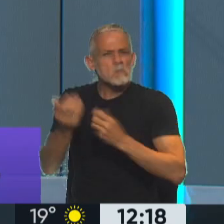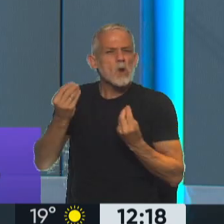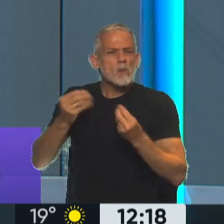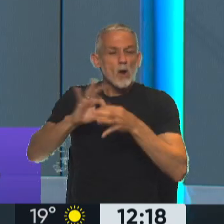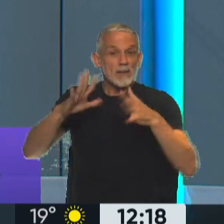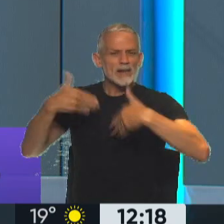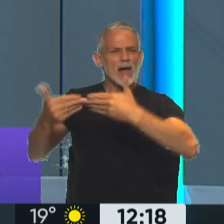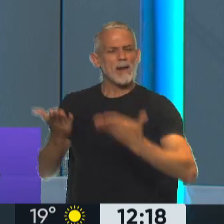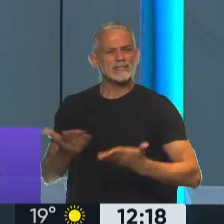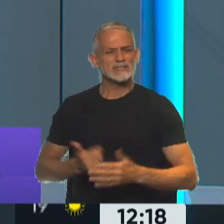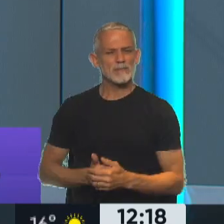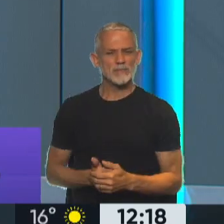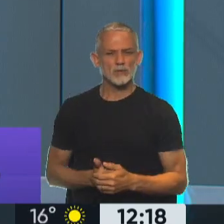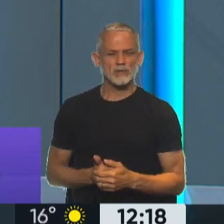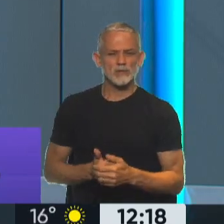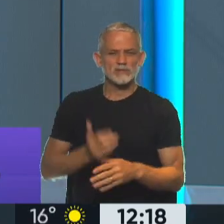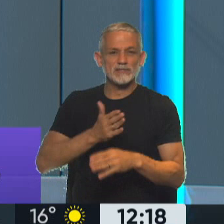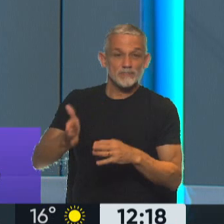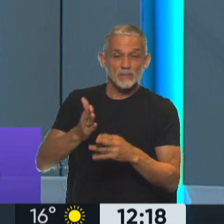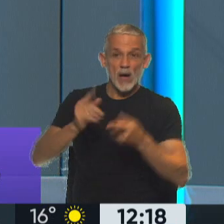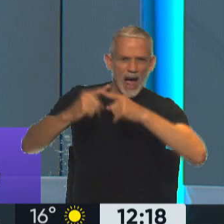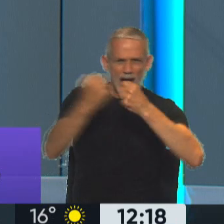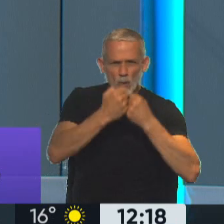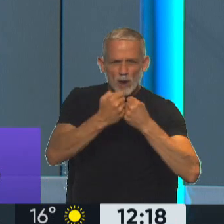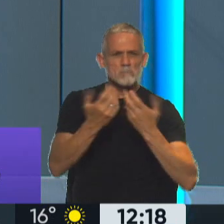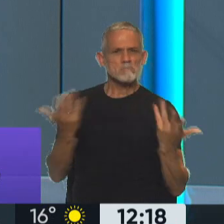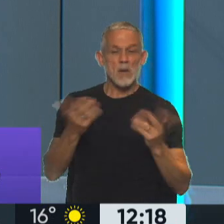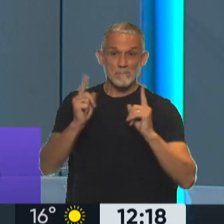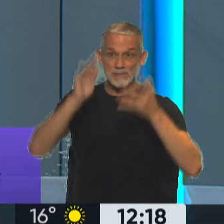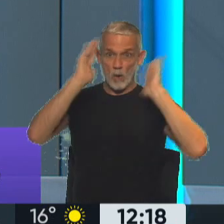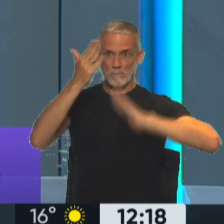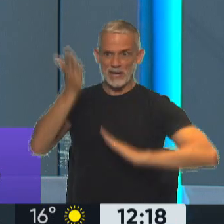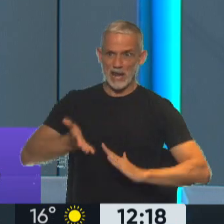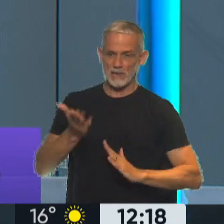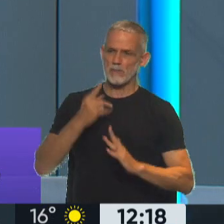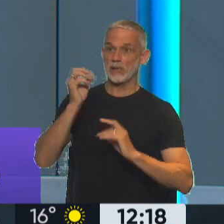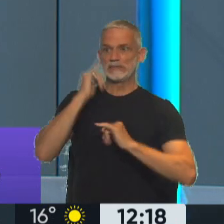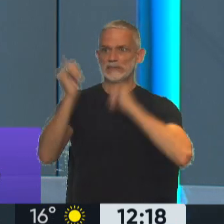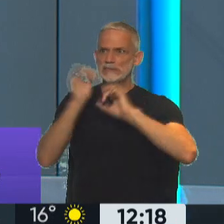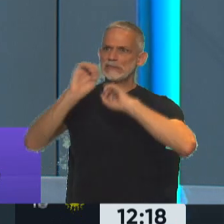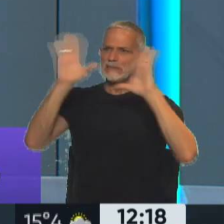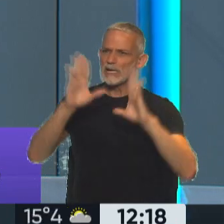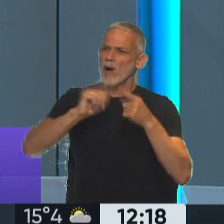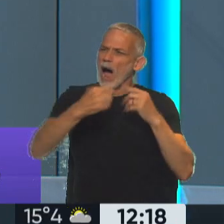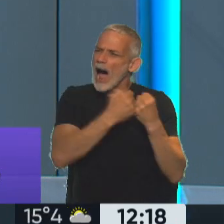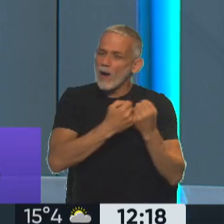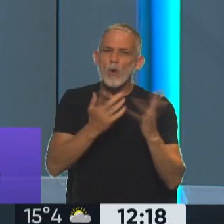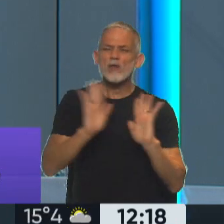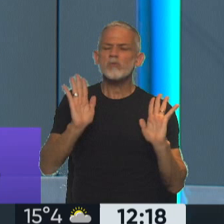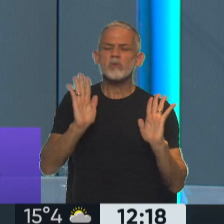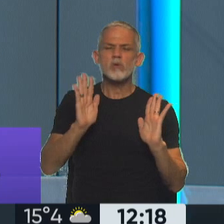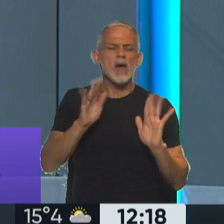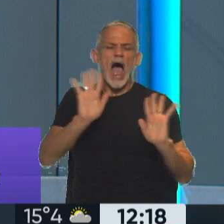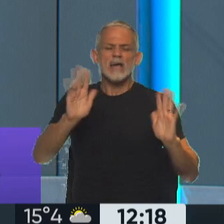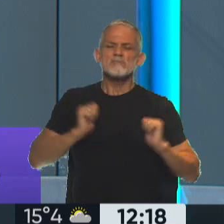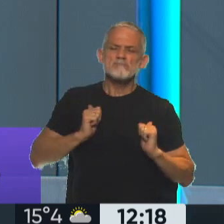la discusión, porque por un lado, después de este acuerdo, tuvo que salir el propio Javier Milei a aclarar que el acuerdo era incondicional,